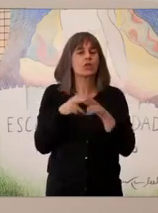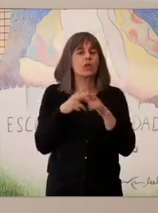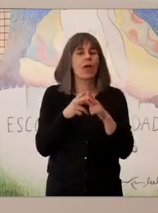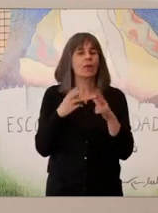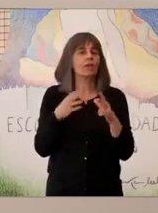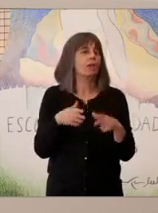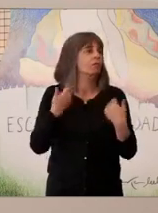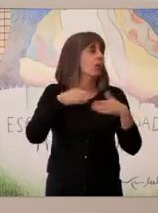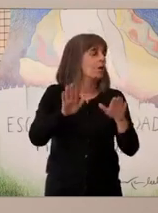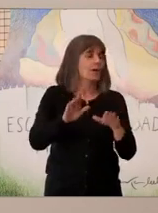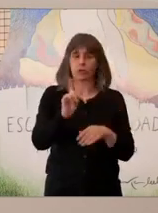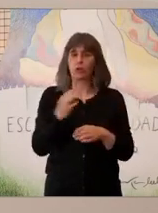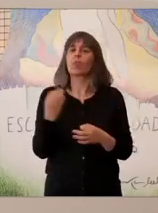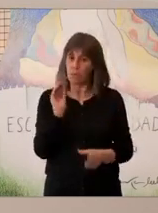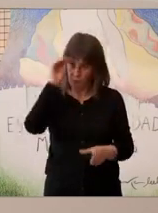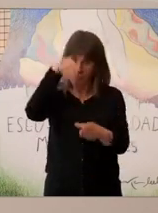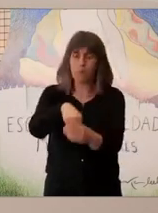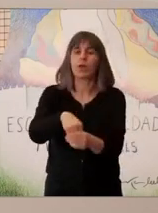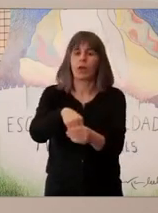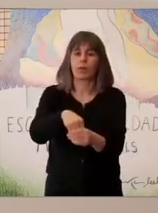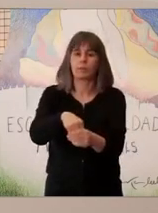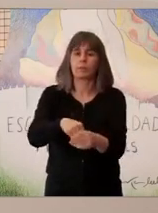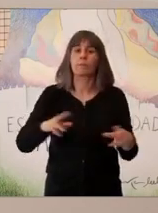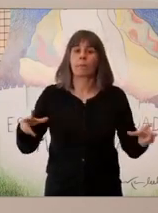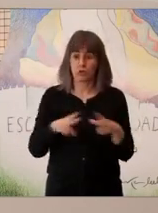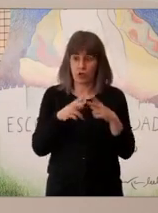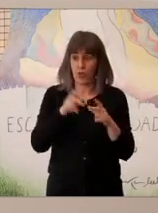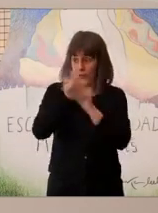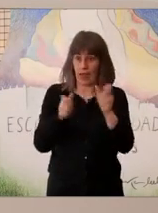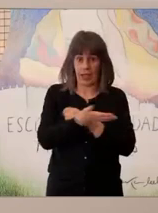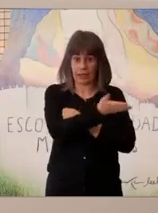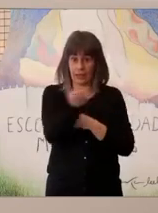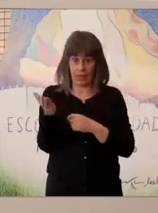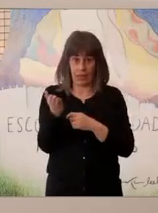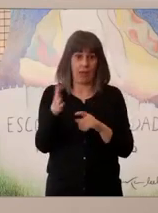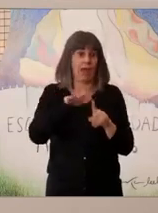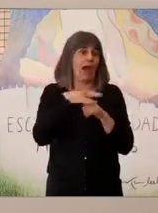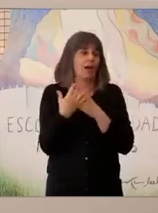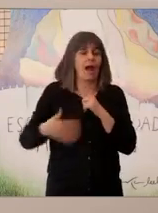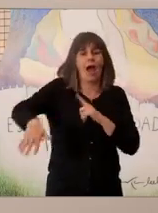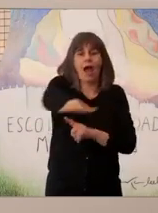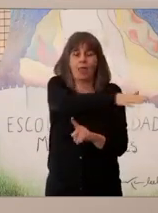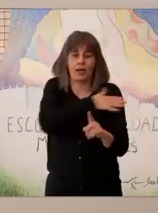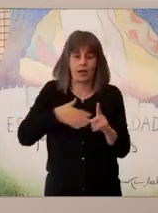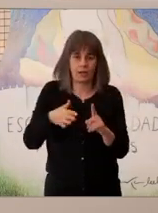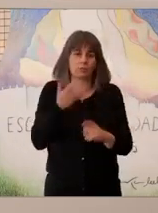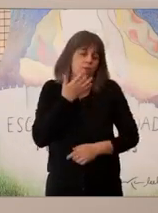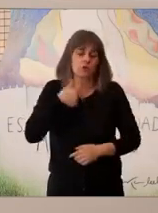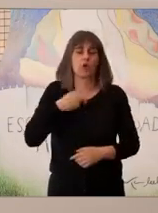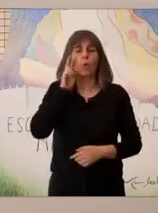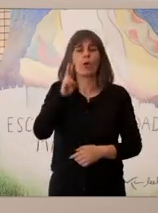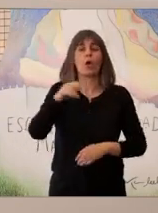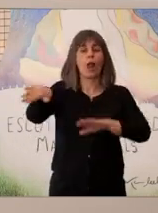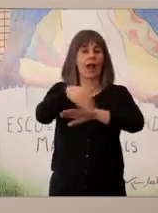he puesto en dos valores distintos, que la sociedad, la gente más cercana, porque oye, yo sí veo en la calle que un individuo, a mí me